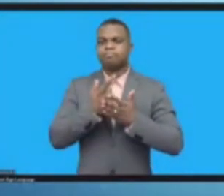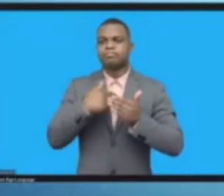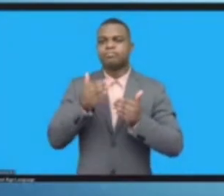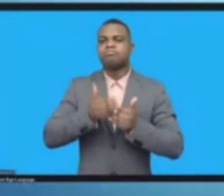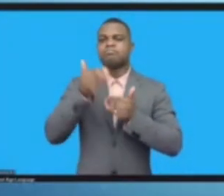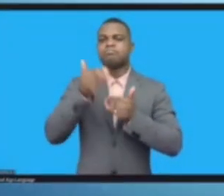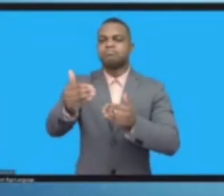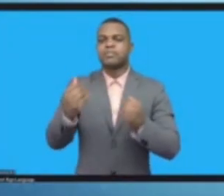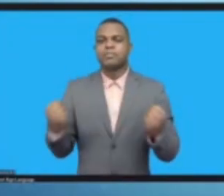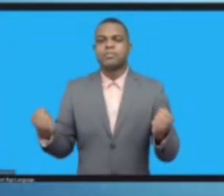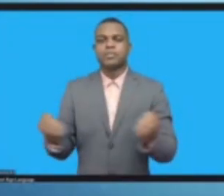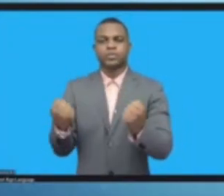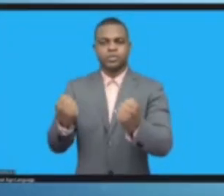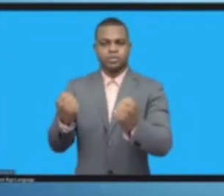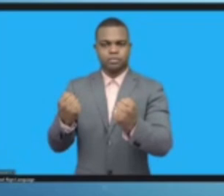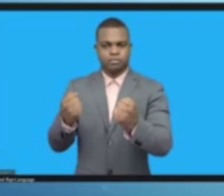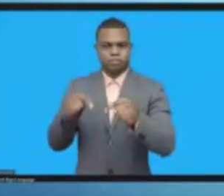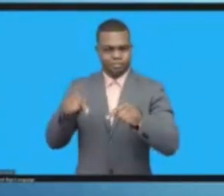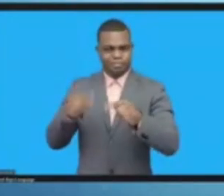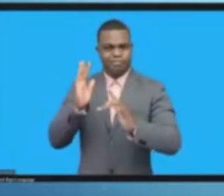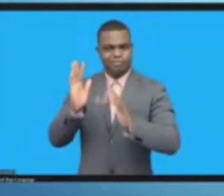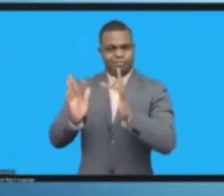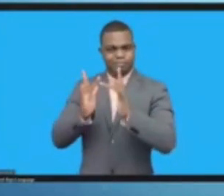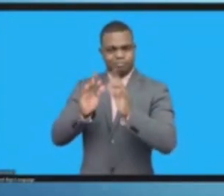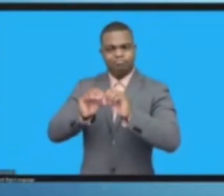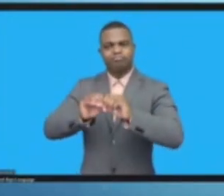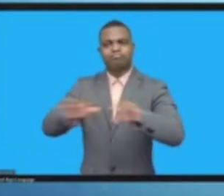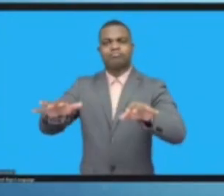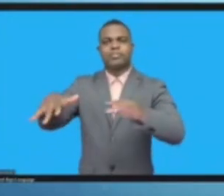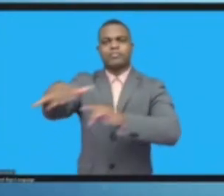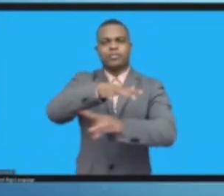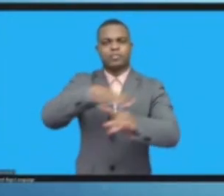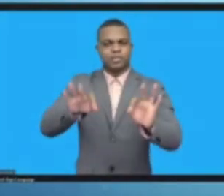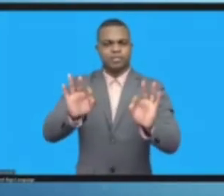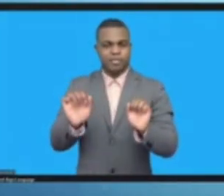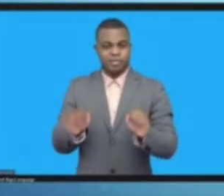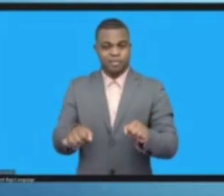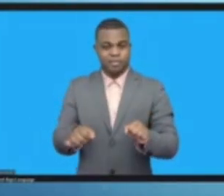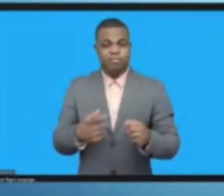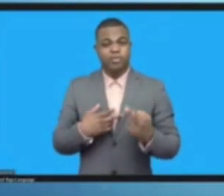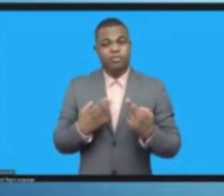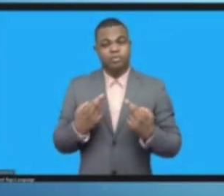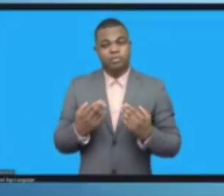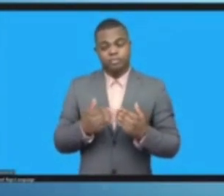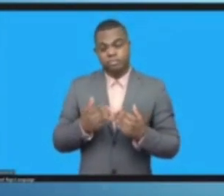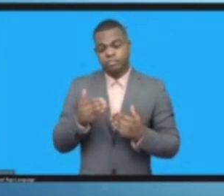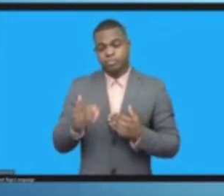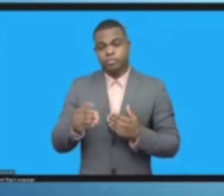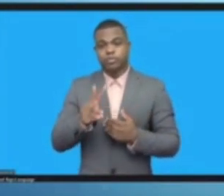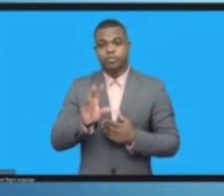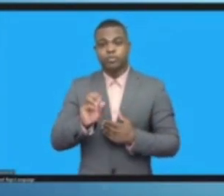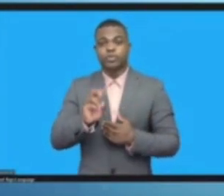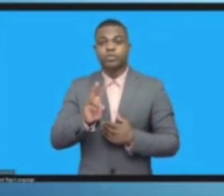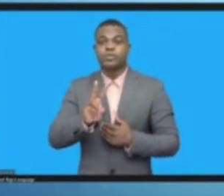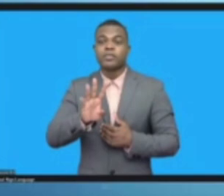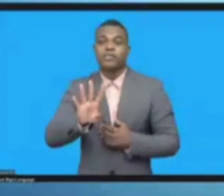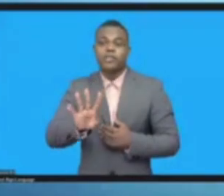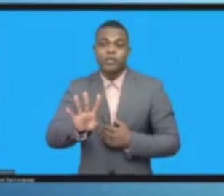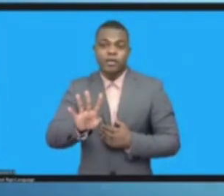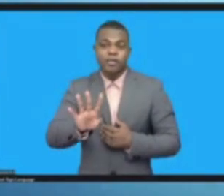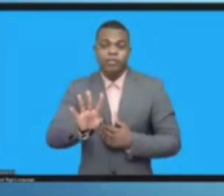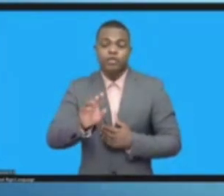miren nuestro trabajo y agradezca por lo que hicimos esta semana que los próximos años